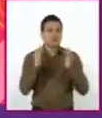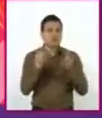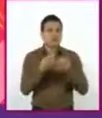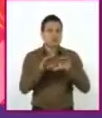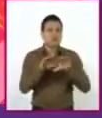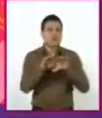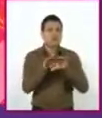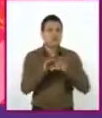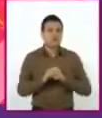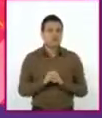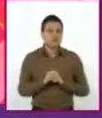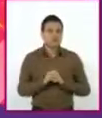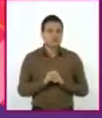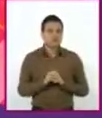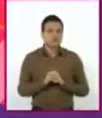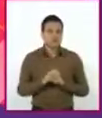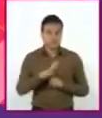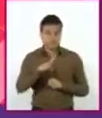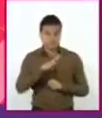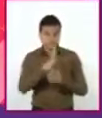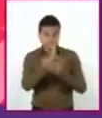¿Observan alguna división política?